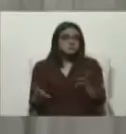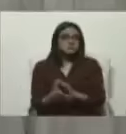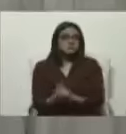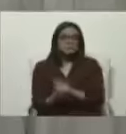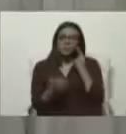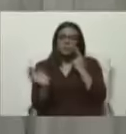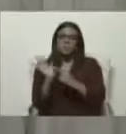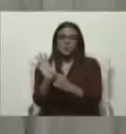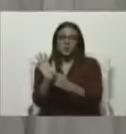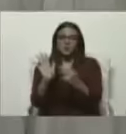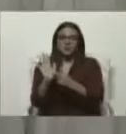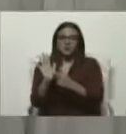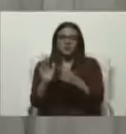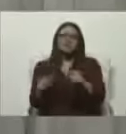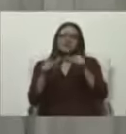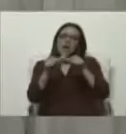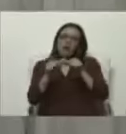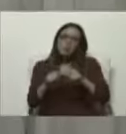Y lo continuó